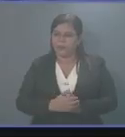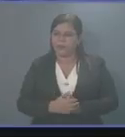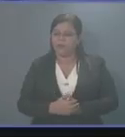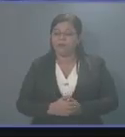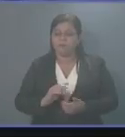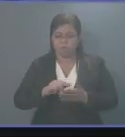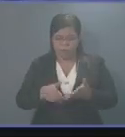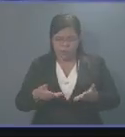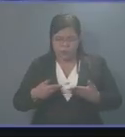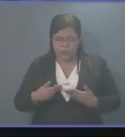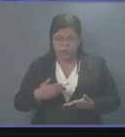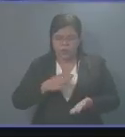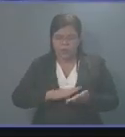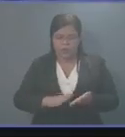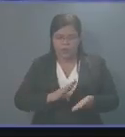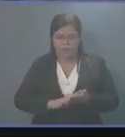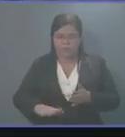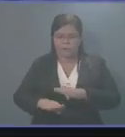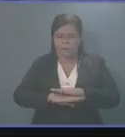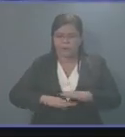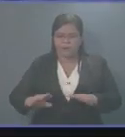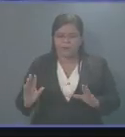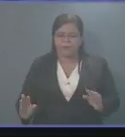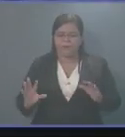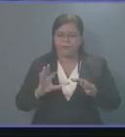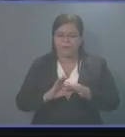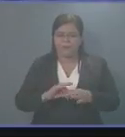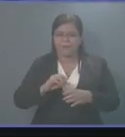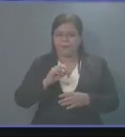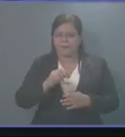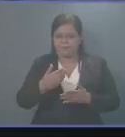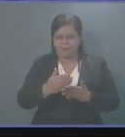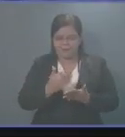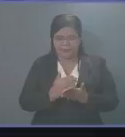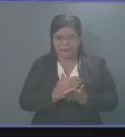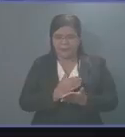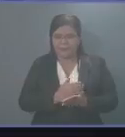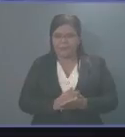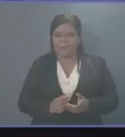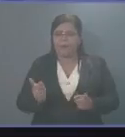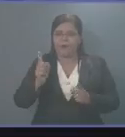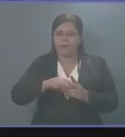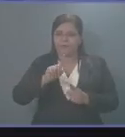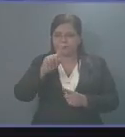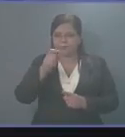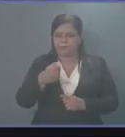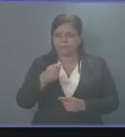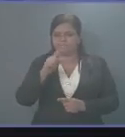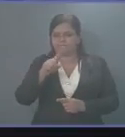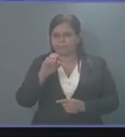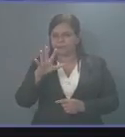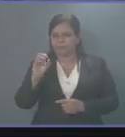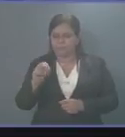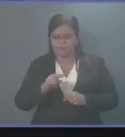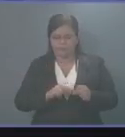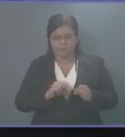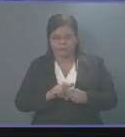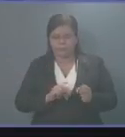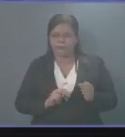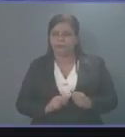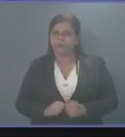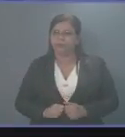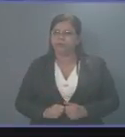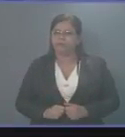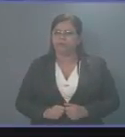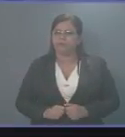los derechos a pagar de acuerdo a su monto serán los siguientes: hasta $1,150 de los Estados Unidos de